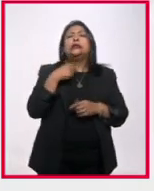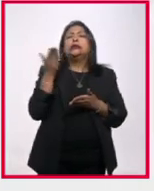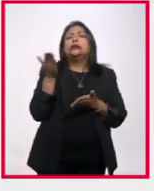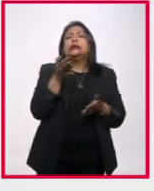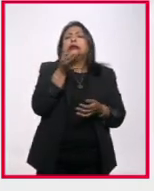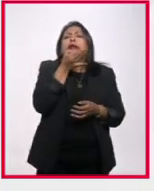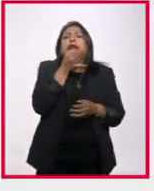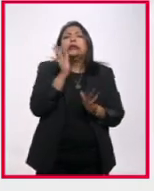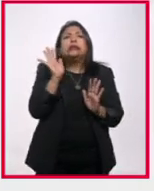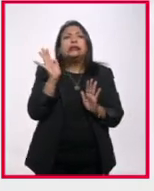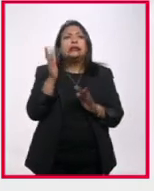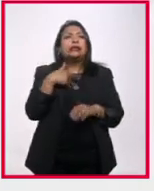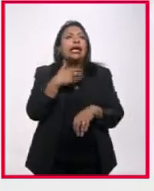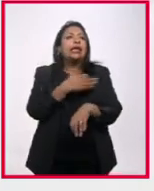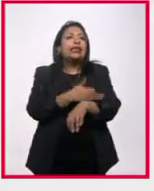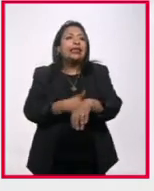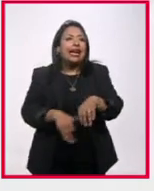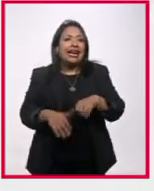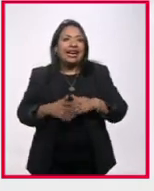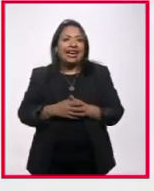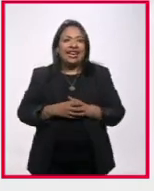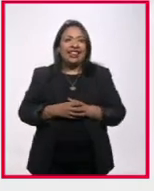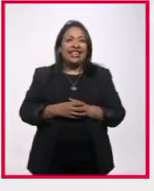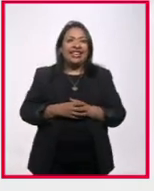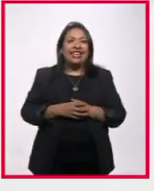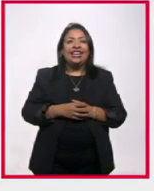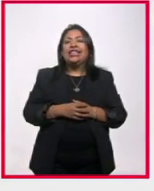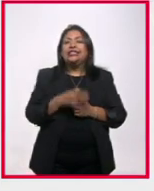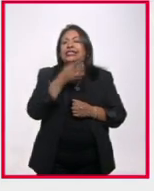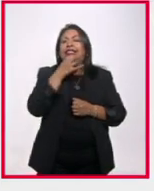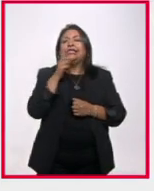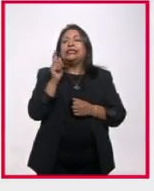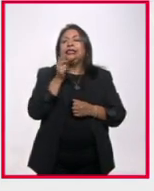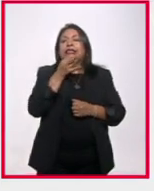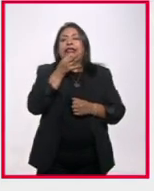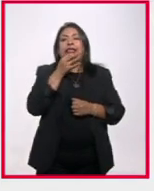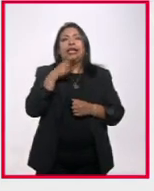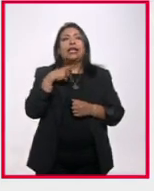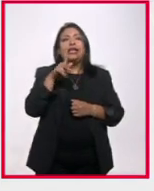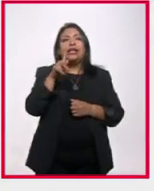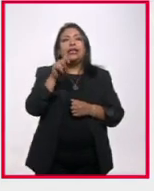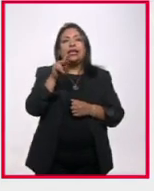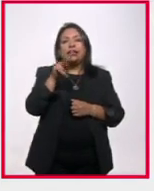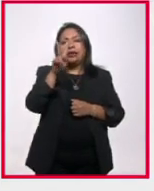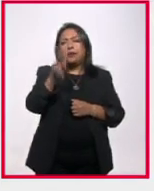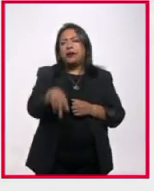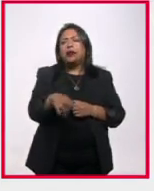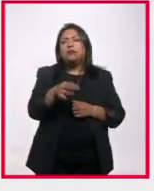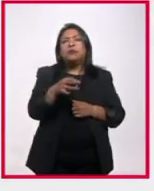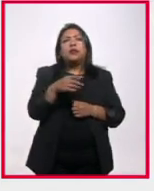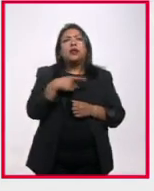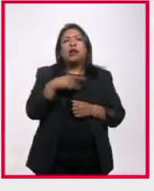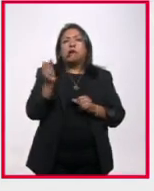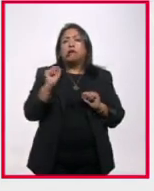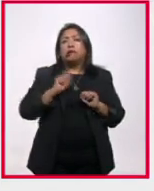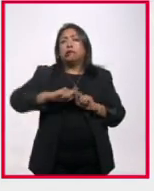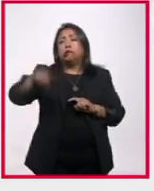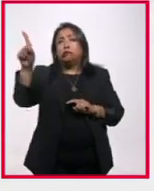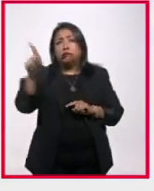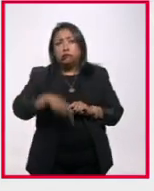llegando. Se me estaba haciendo tarde, pero no, ya estoy aquí. La inmediatez televisiva. Hace un ratito, la verdad, llegamos